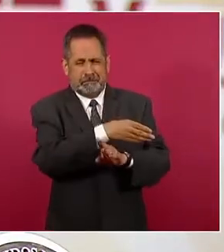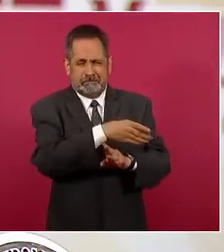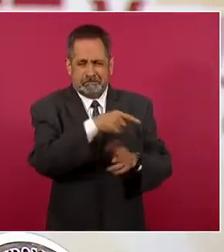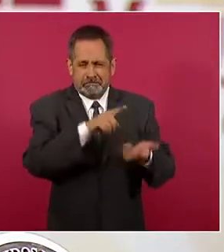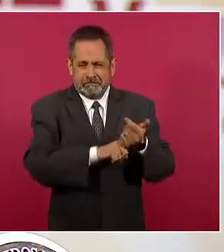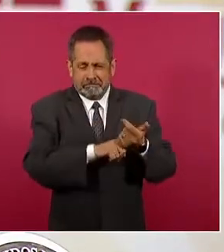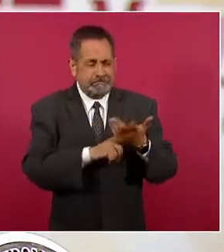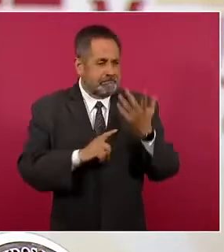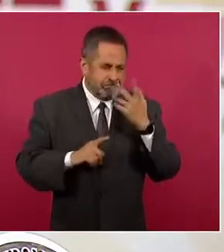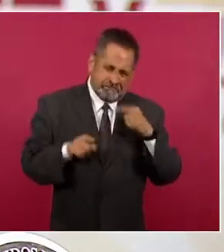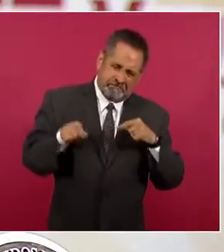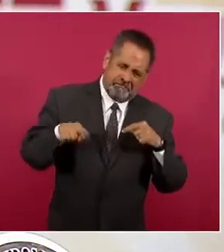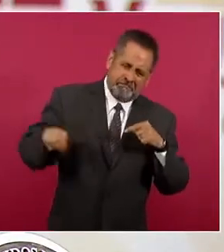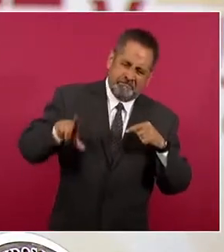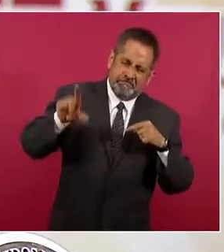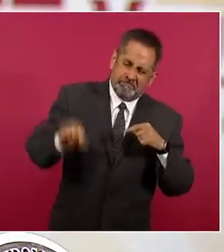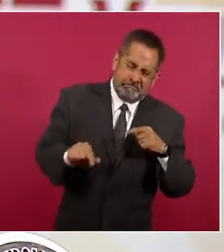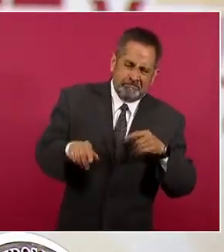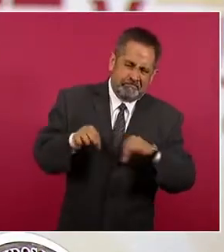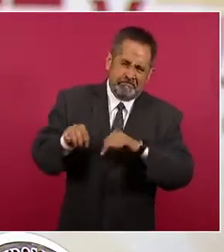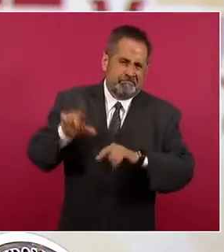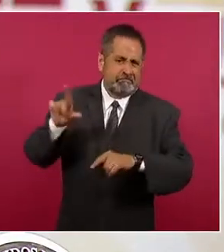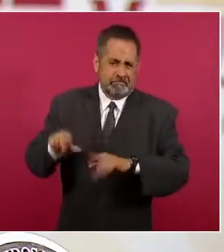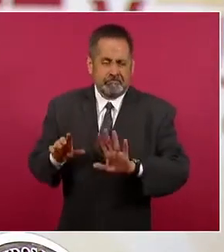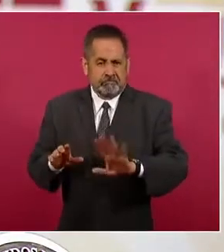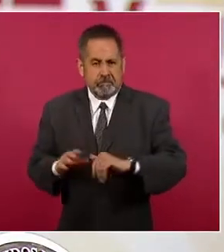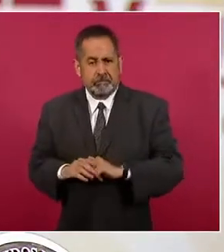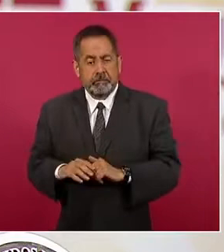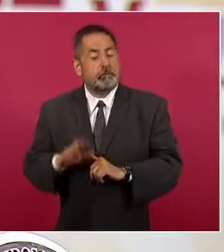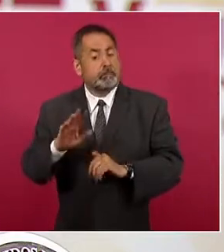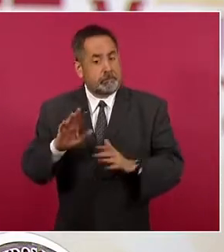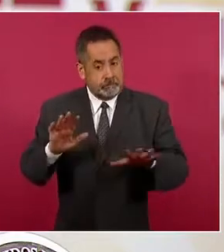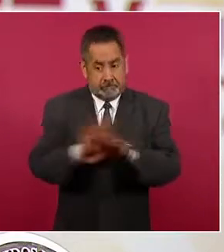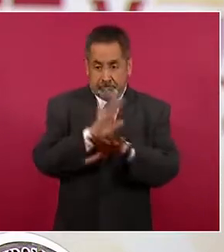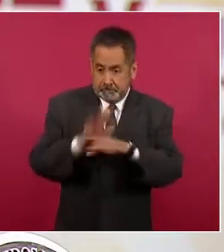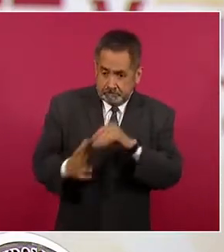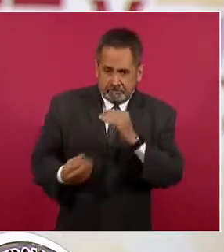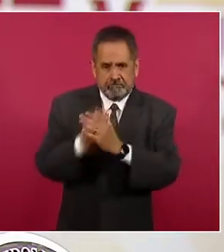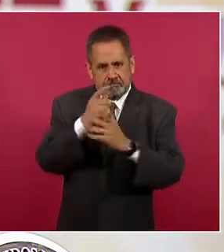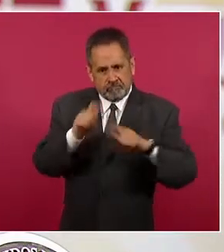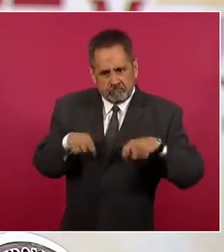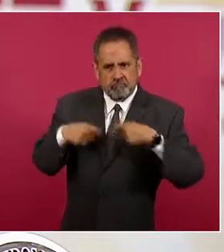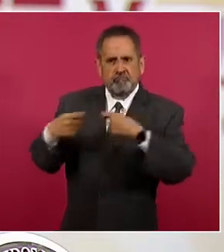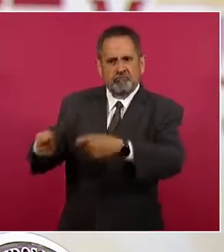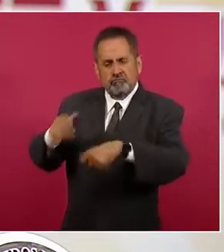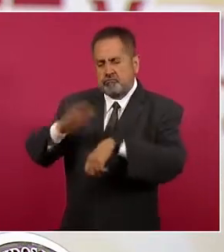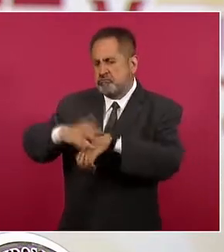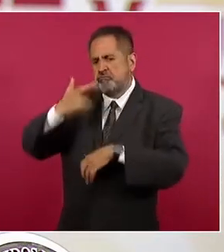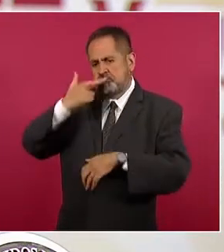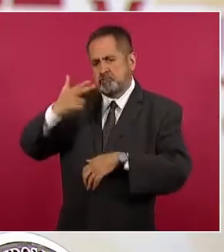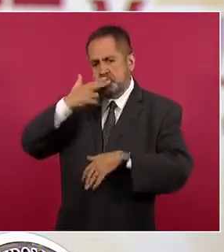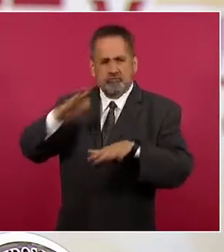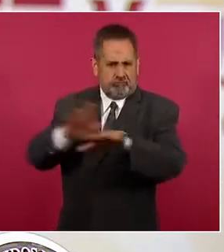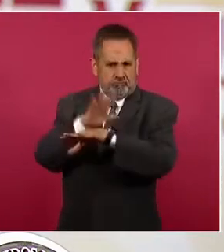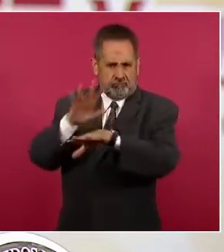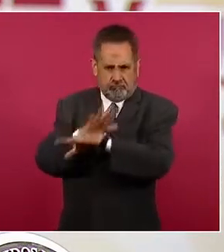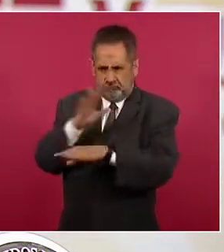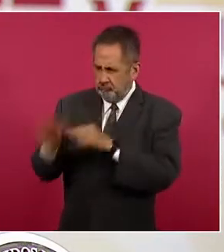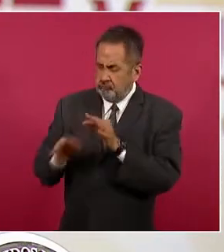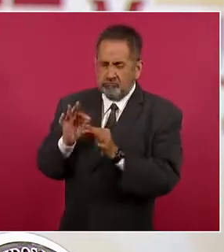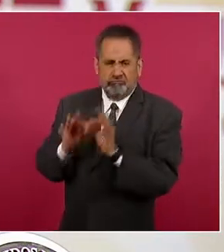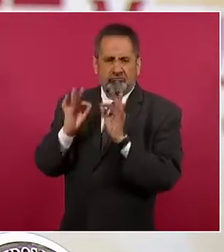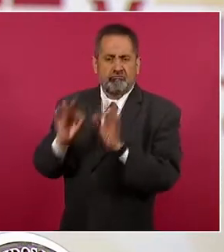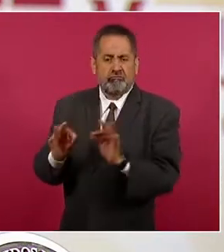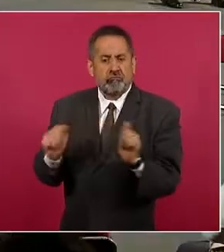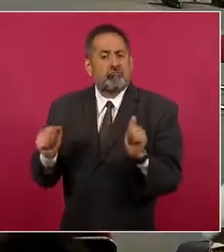implicaban revalorizar al magisterio en un plano laboral. Sin lugar a dudas, mejorar la condición económica de los docentes es básico, pero si esto no se